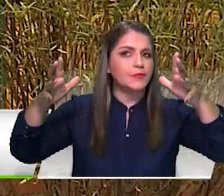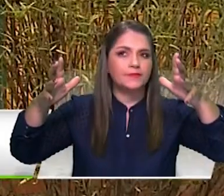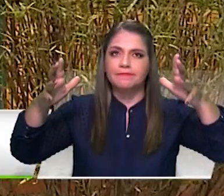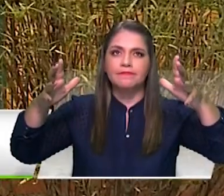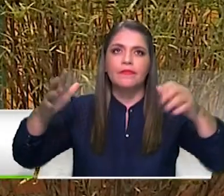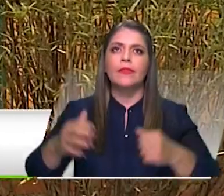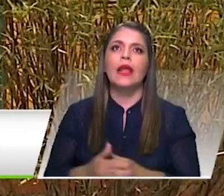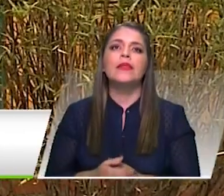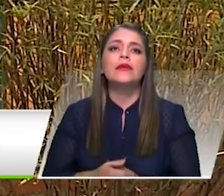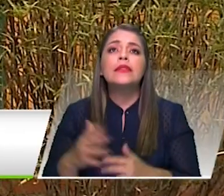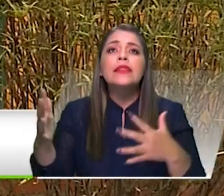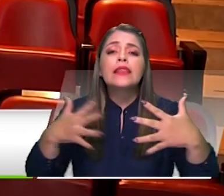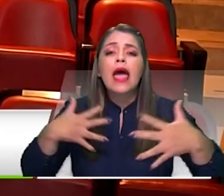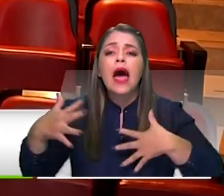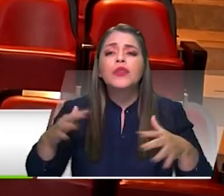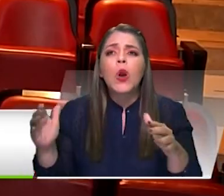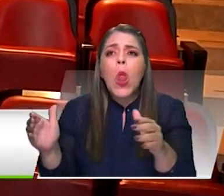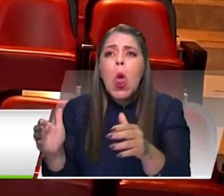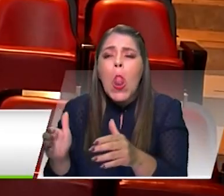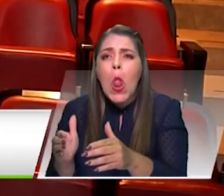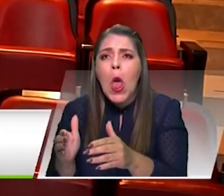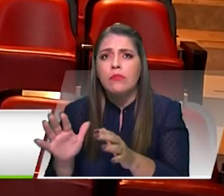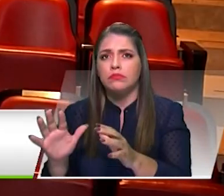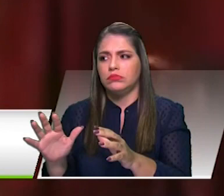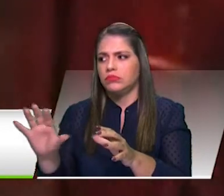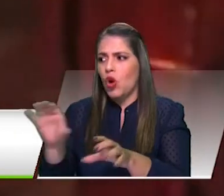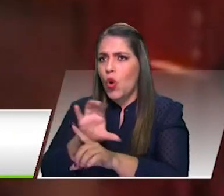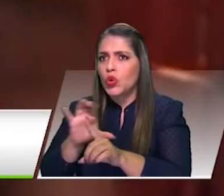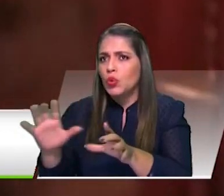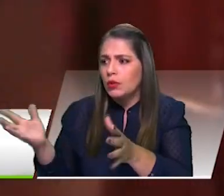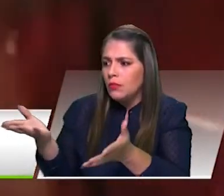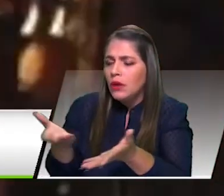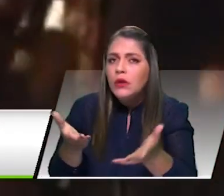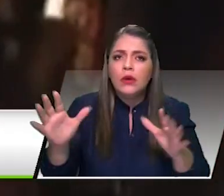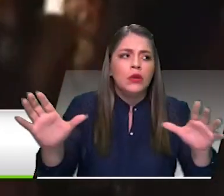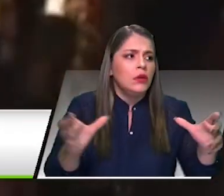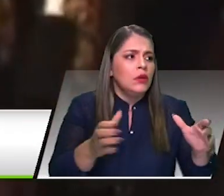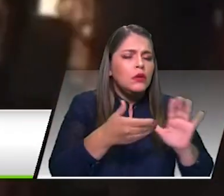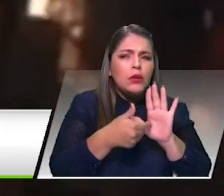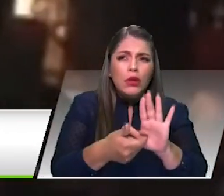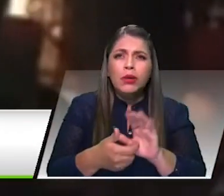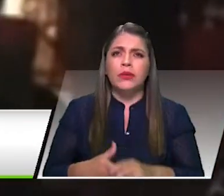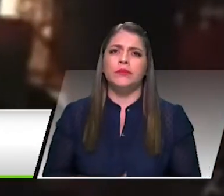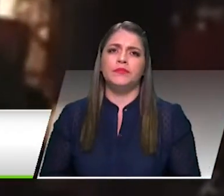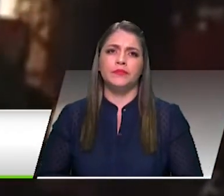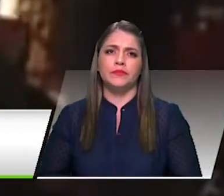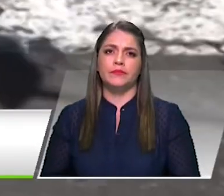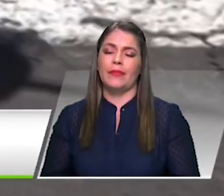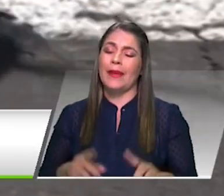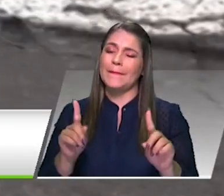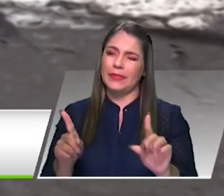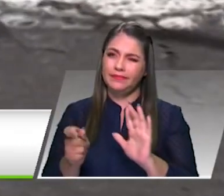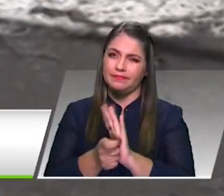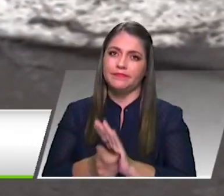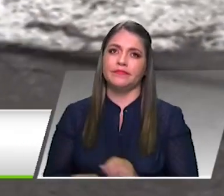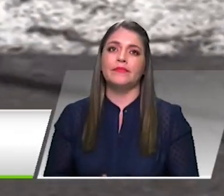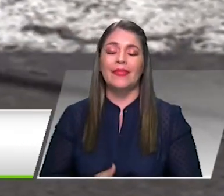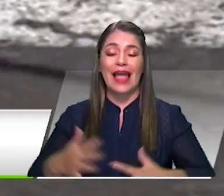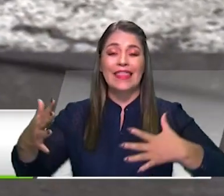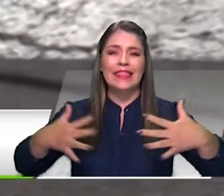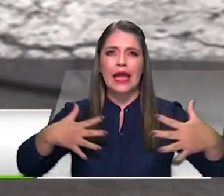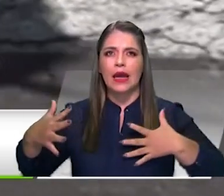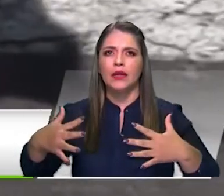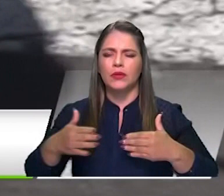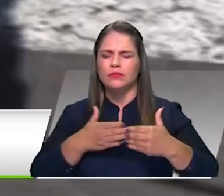contrario, pequeñas y medianas salas han permitido que la cultura sea cercana a distintas poblaciones. Sin embargo, el teatro